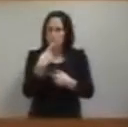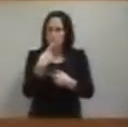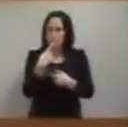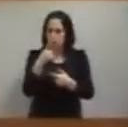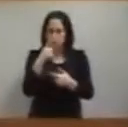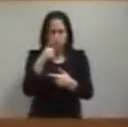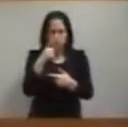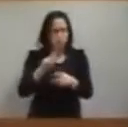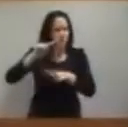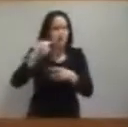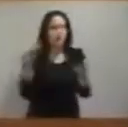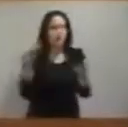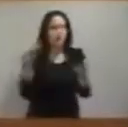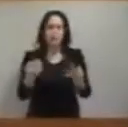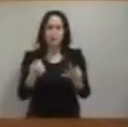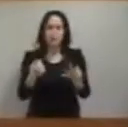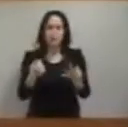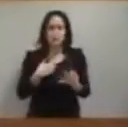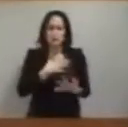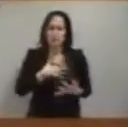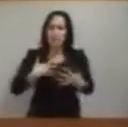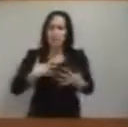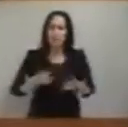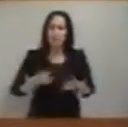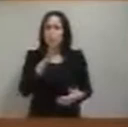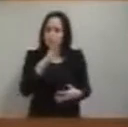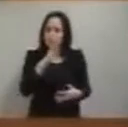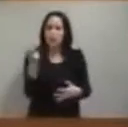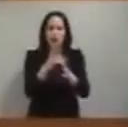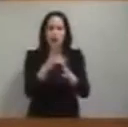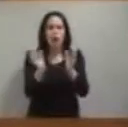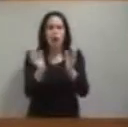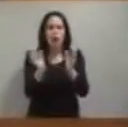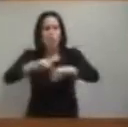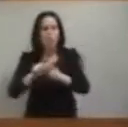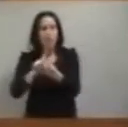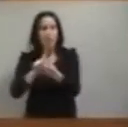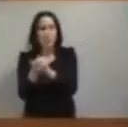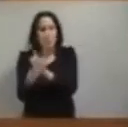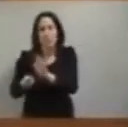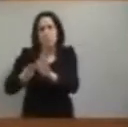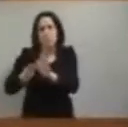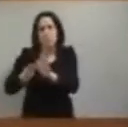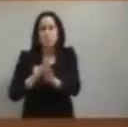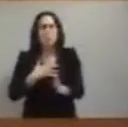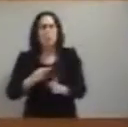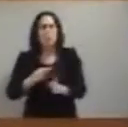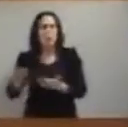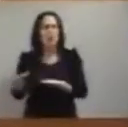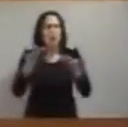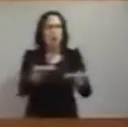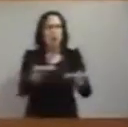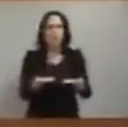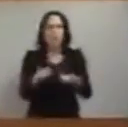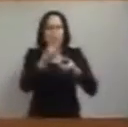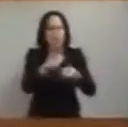que haya habido acuerdo, que se haya presentado una enmienda transaccional y que se vaya a ofrecer la información con